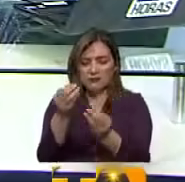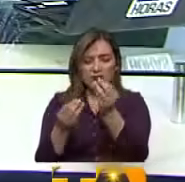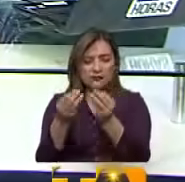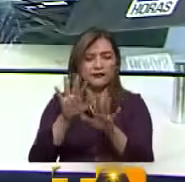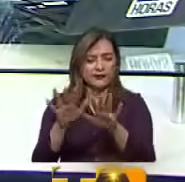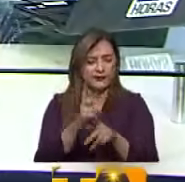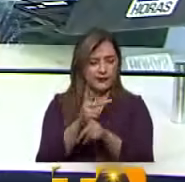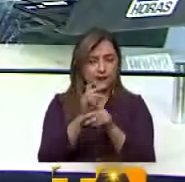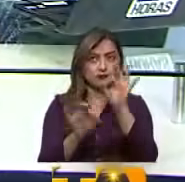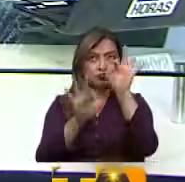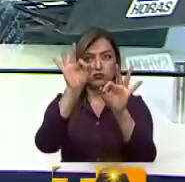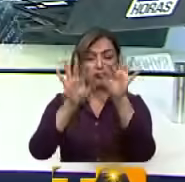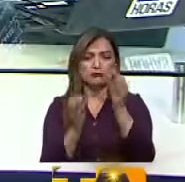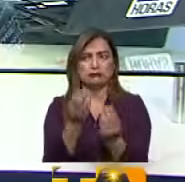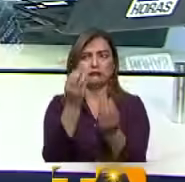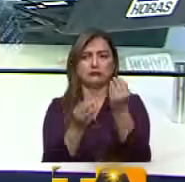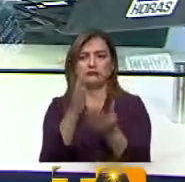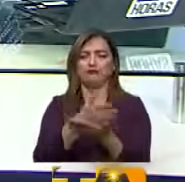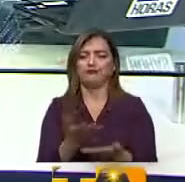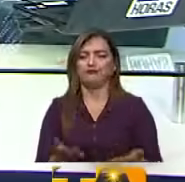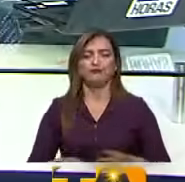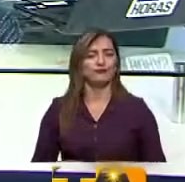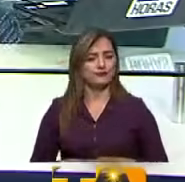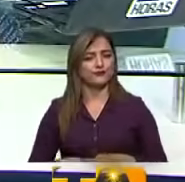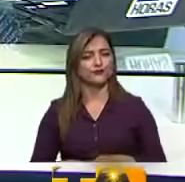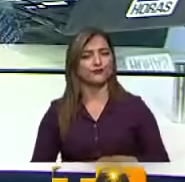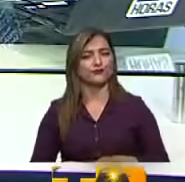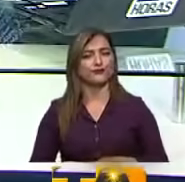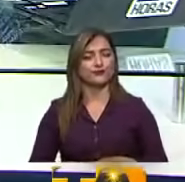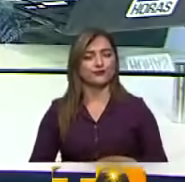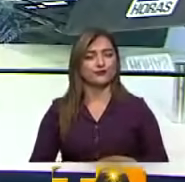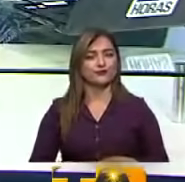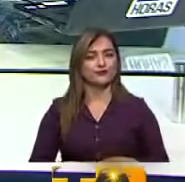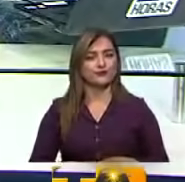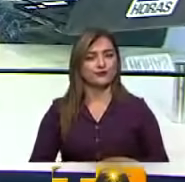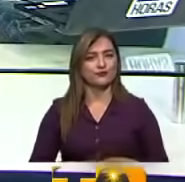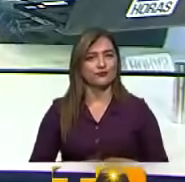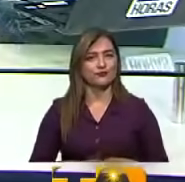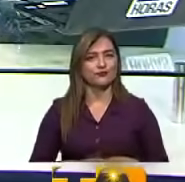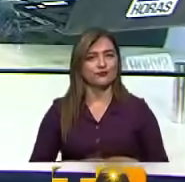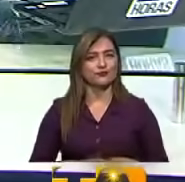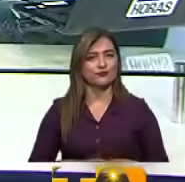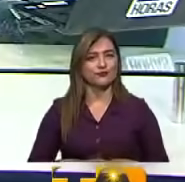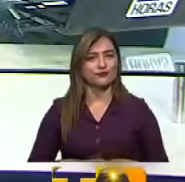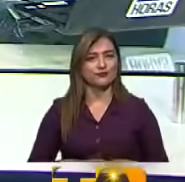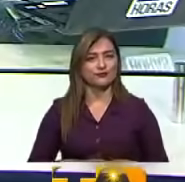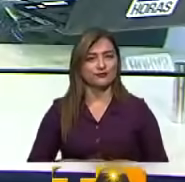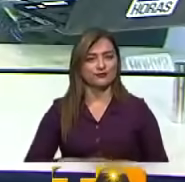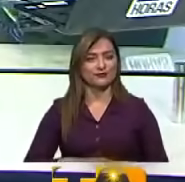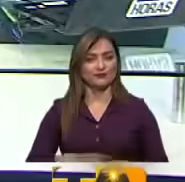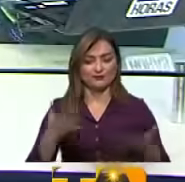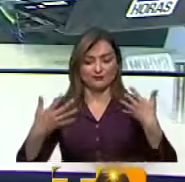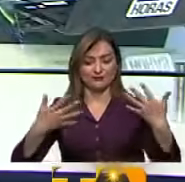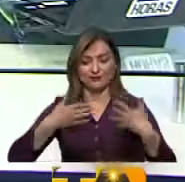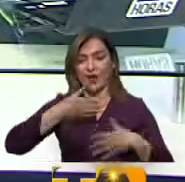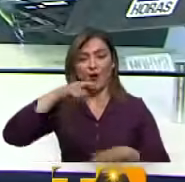que luego también sucedan incendios u otras situaciones que lamentar. Así es. Y ahora, a propósito del inicio... ¿Un poquito de ruda? ¿Agüita de ruda? No,